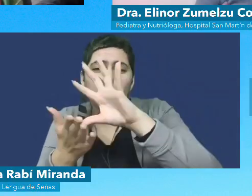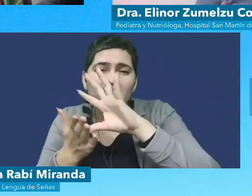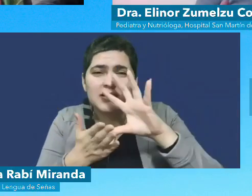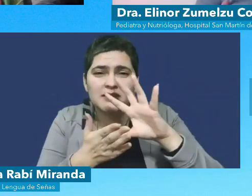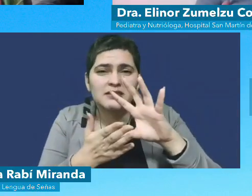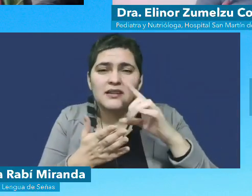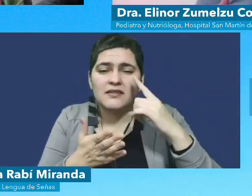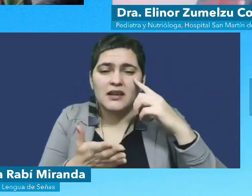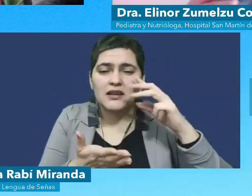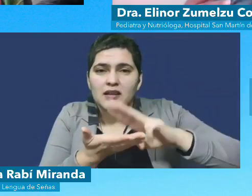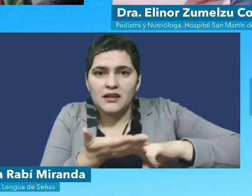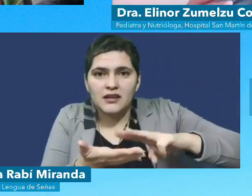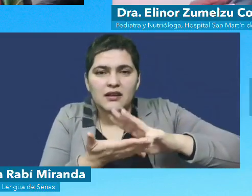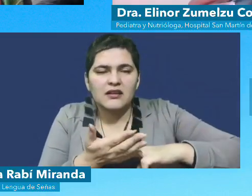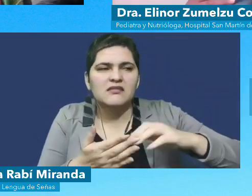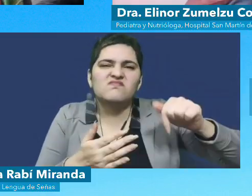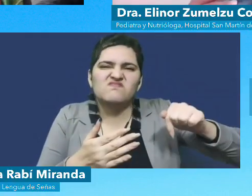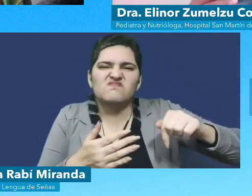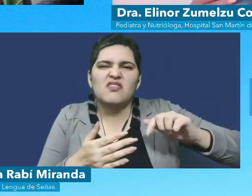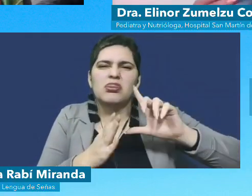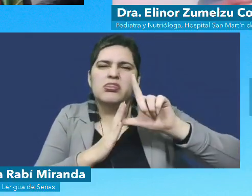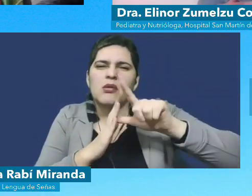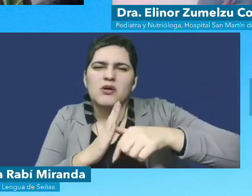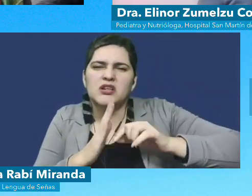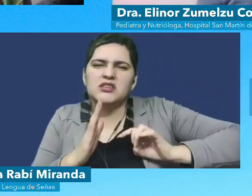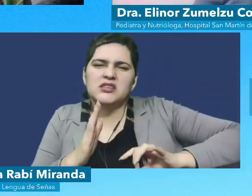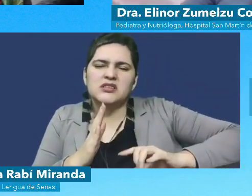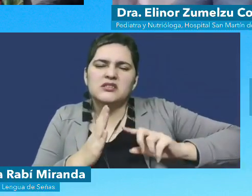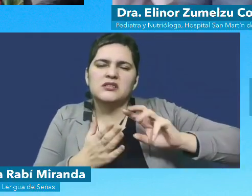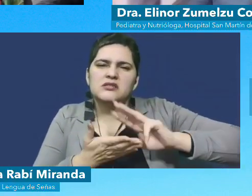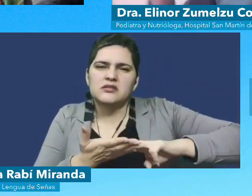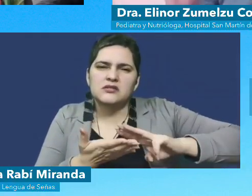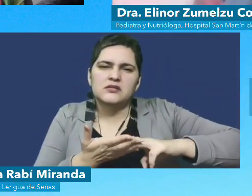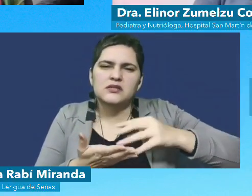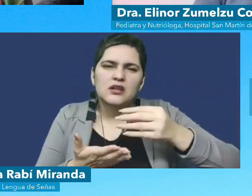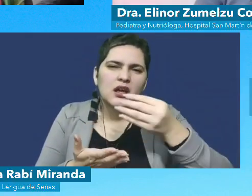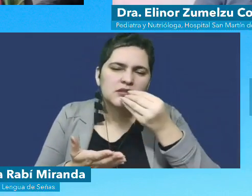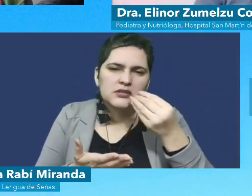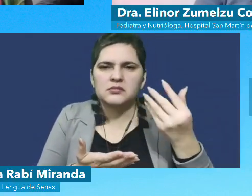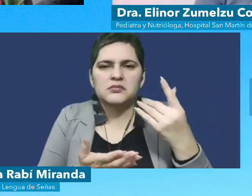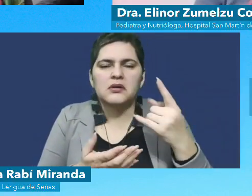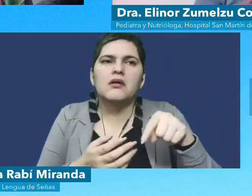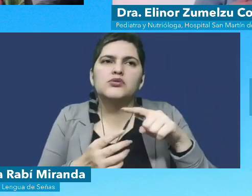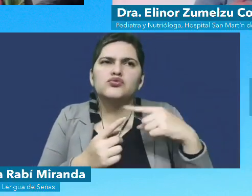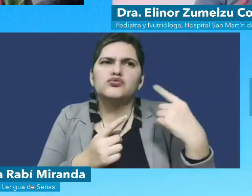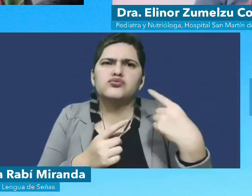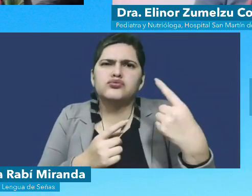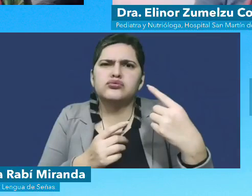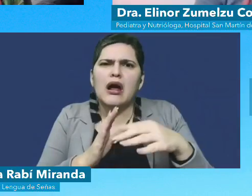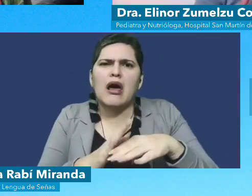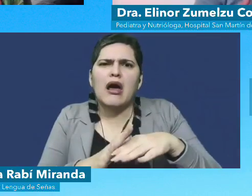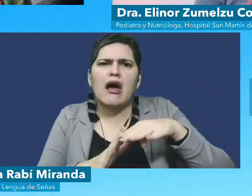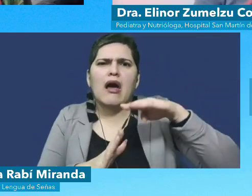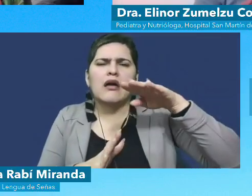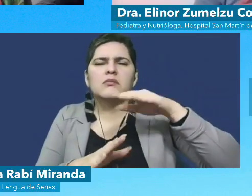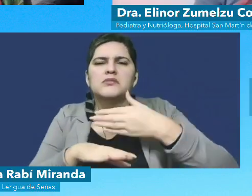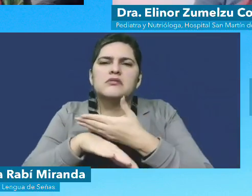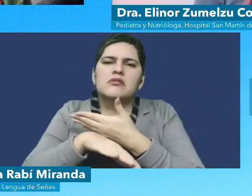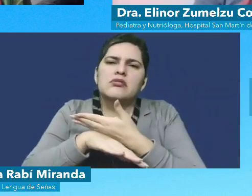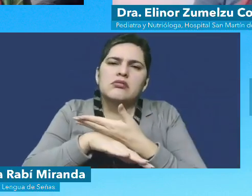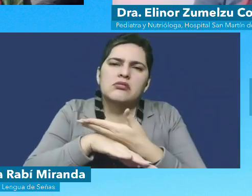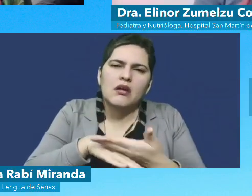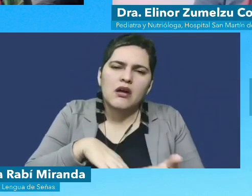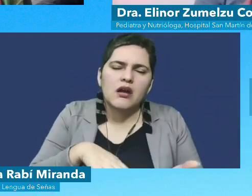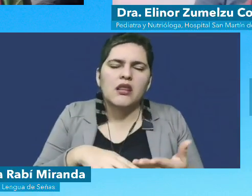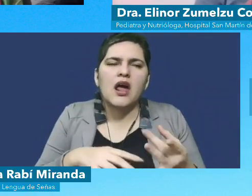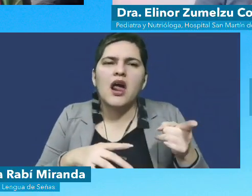nos demoramos mucho, y si hay un problema, seguimos con el licuado hasta grande y eso retrasamos entonces la habilidad que